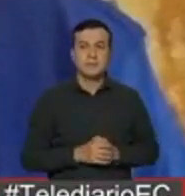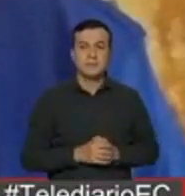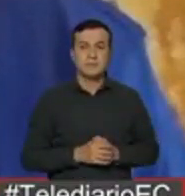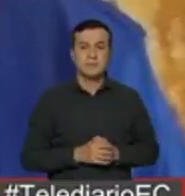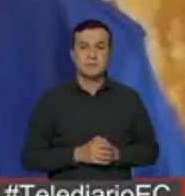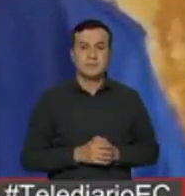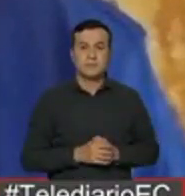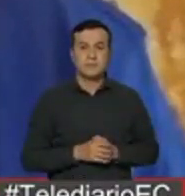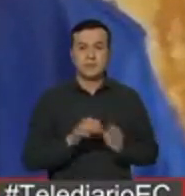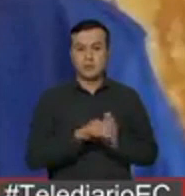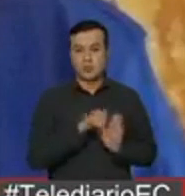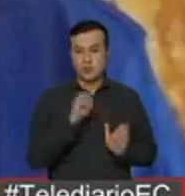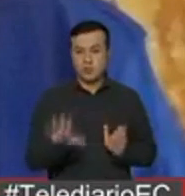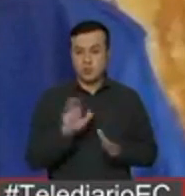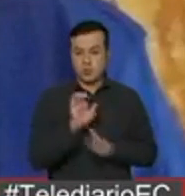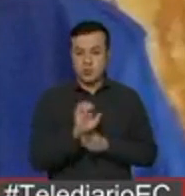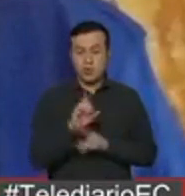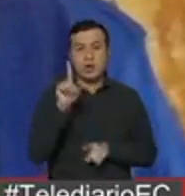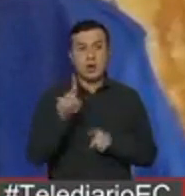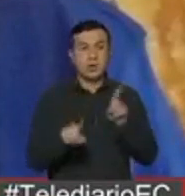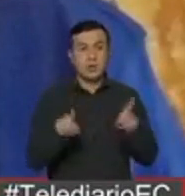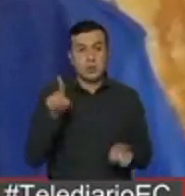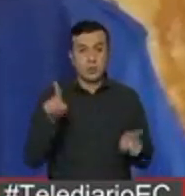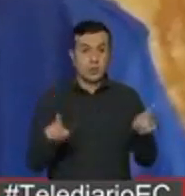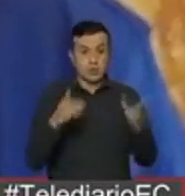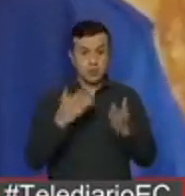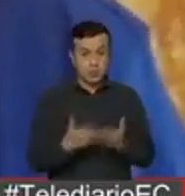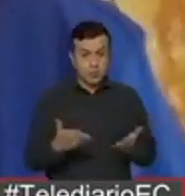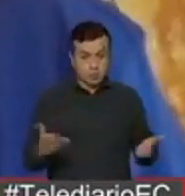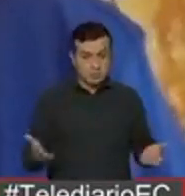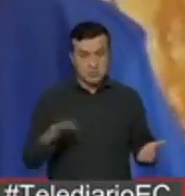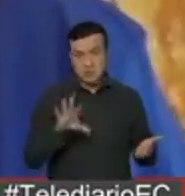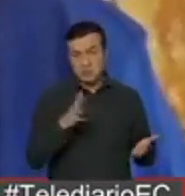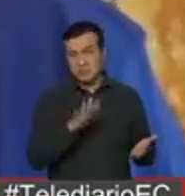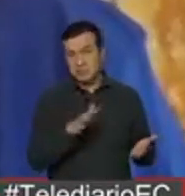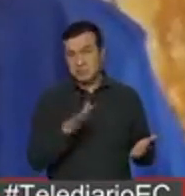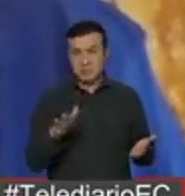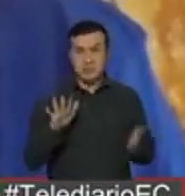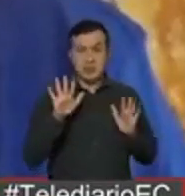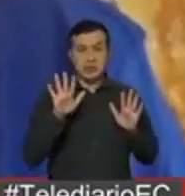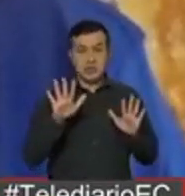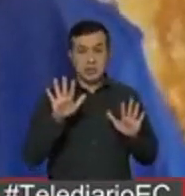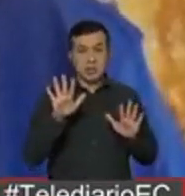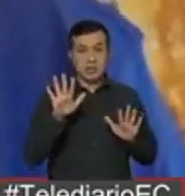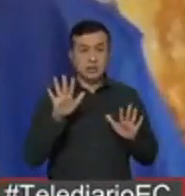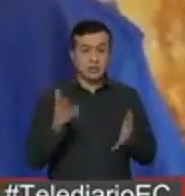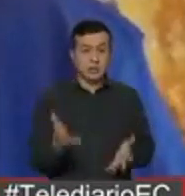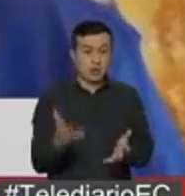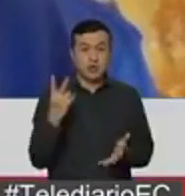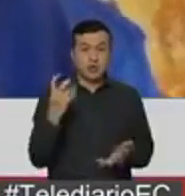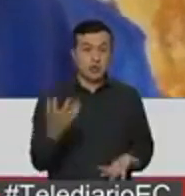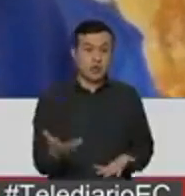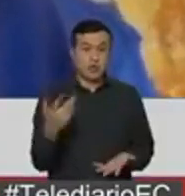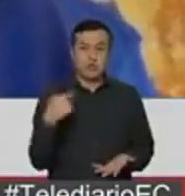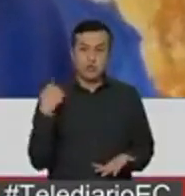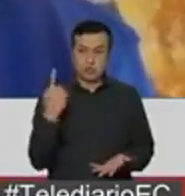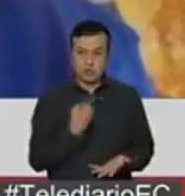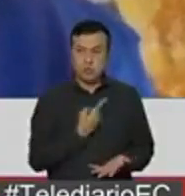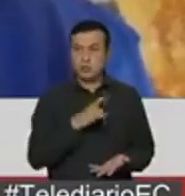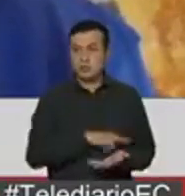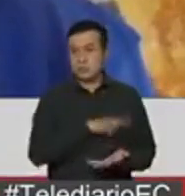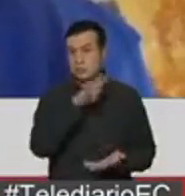Ecuador. Cierta cantidad de material, unas 10 o 12 toneladas de material, que nosotros en